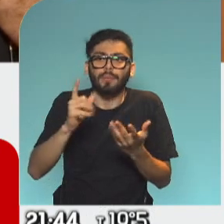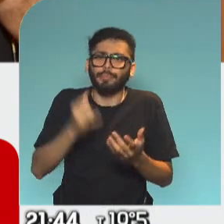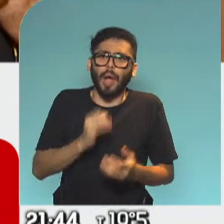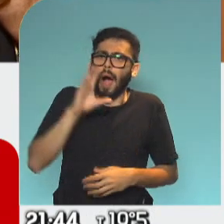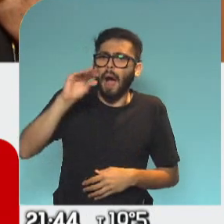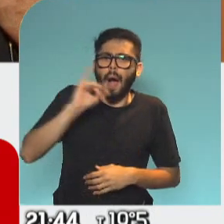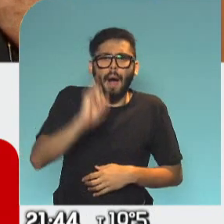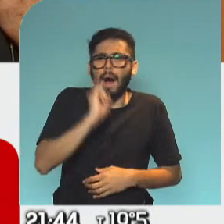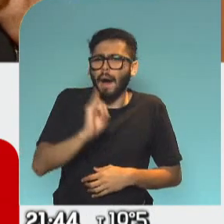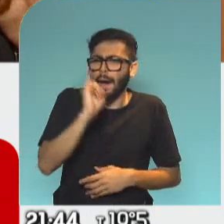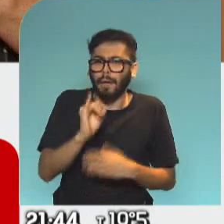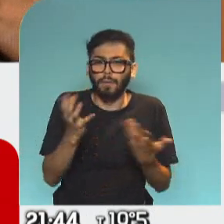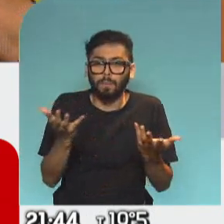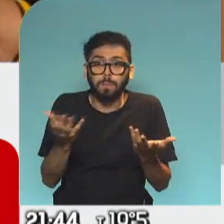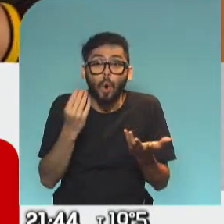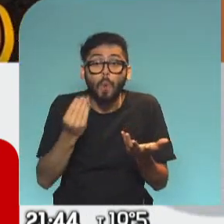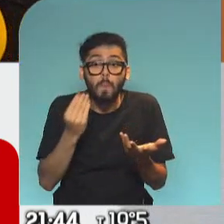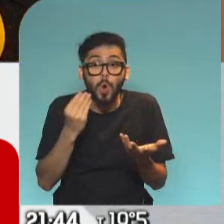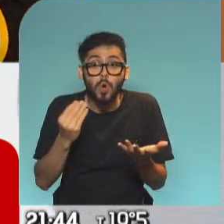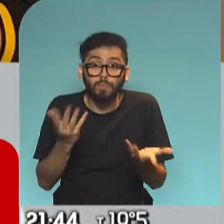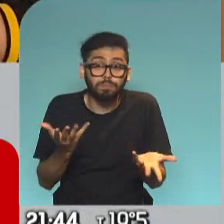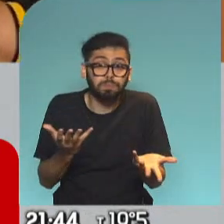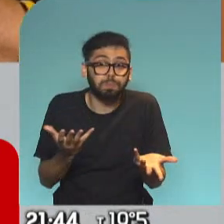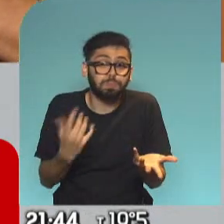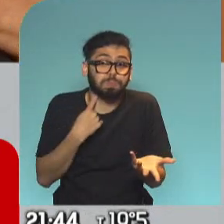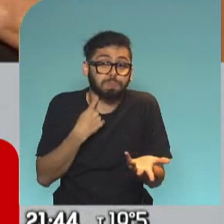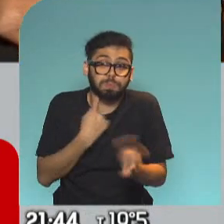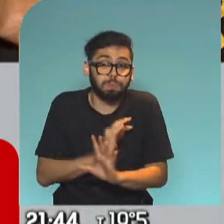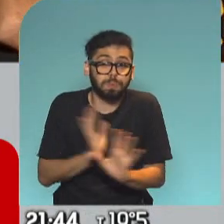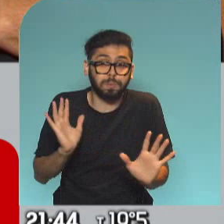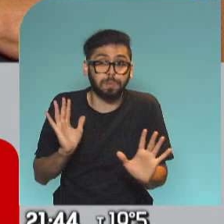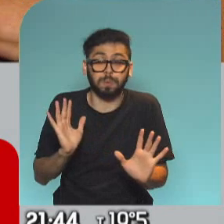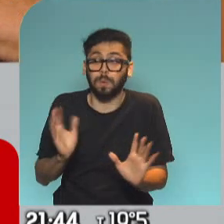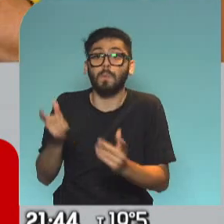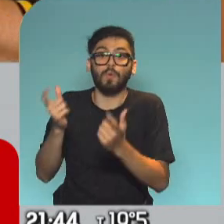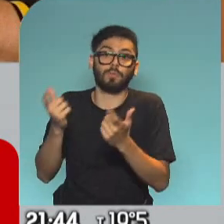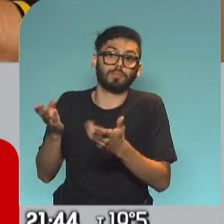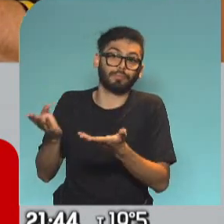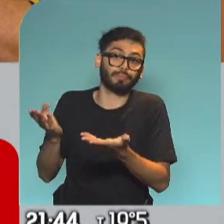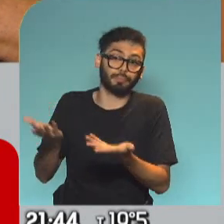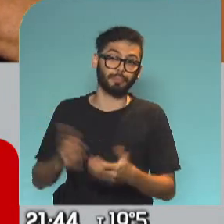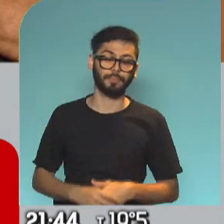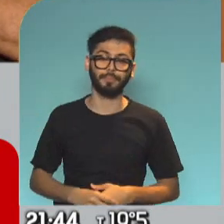diferente como la de la general del mundo del espectáculo. Clarísimo. Tu cierre, Alfredo.